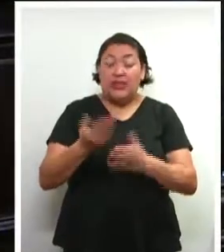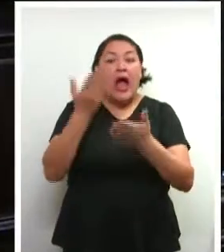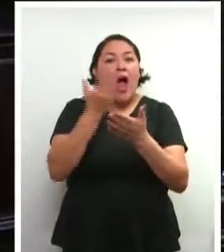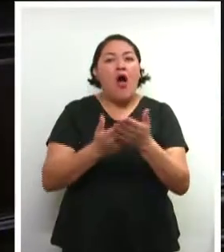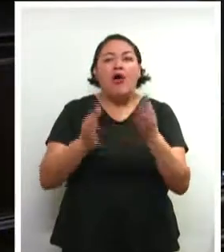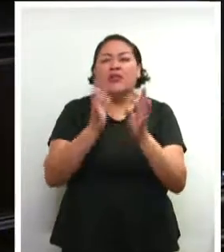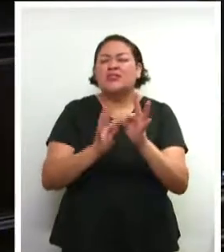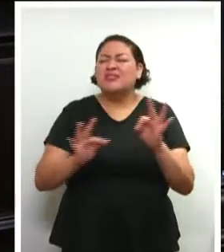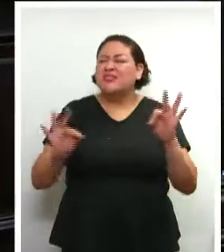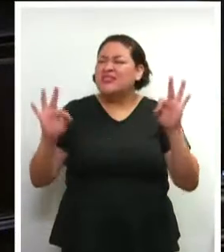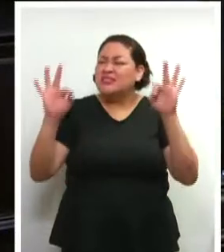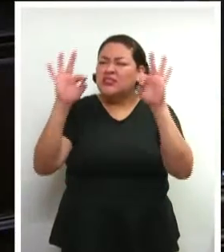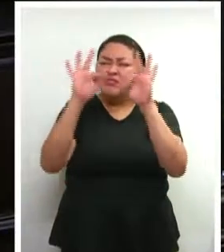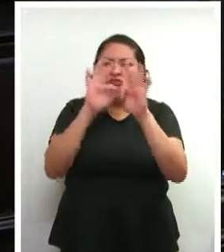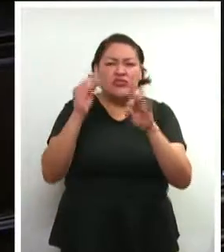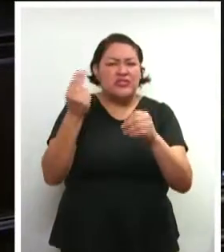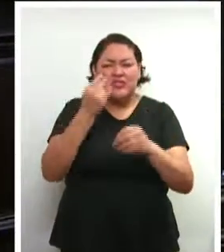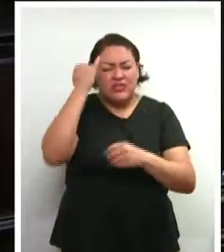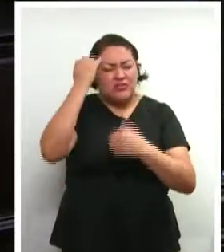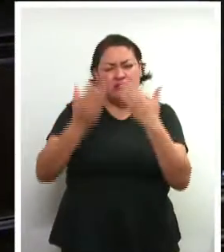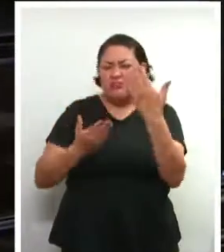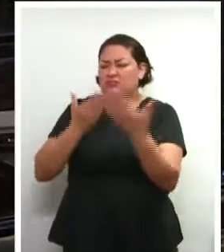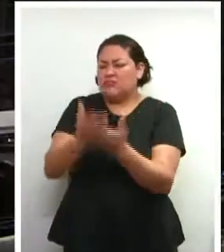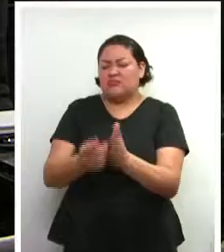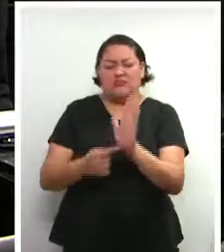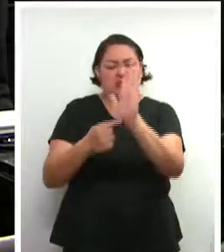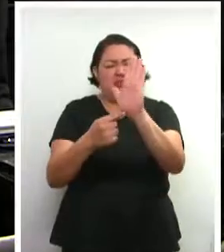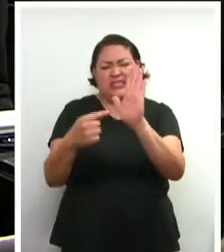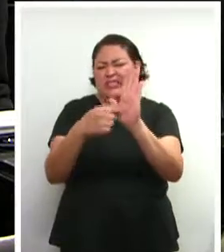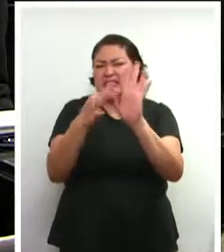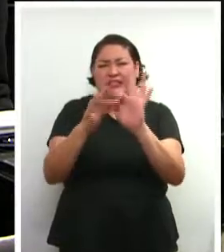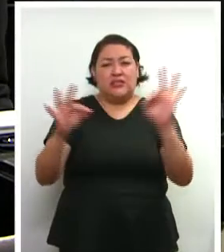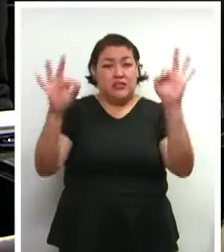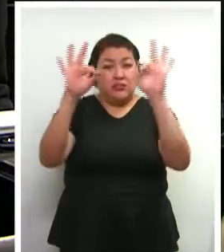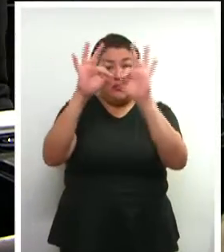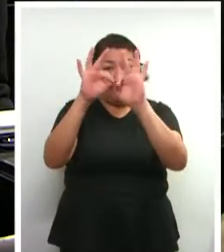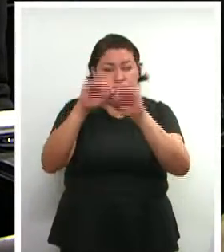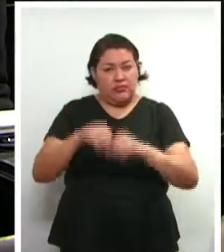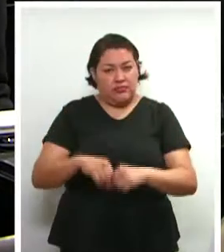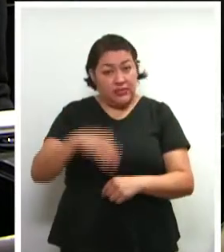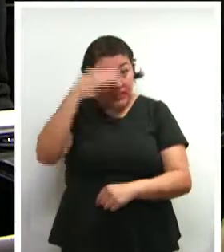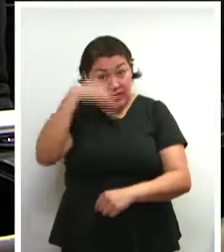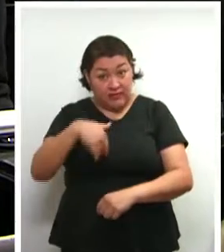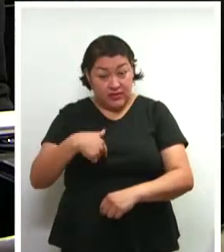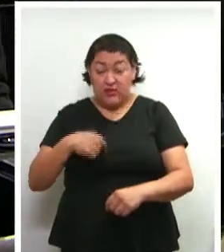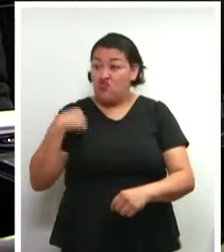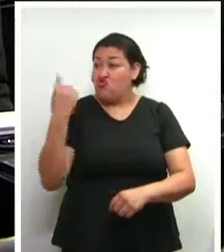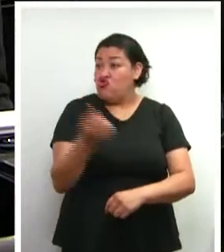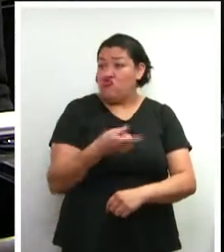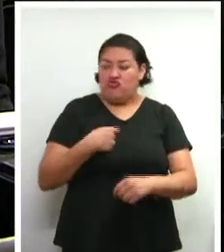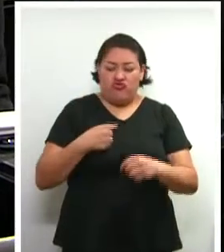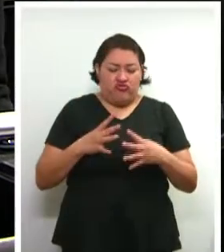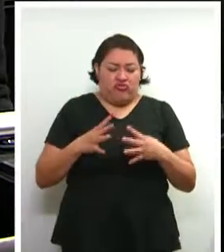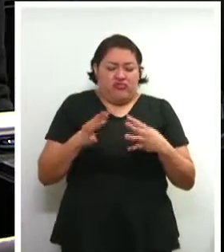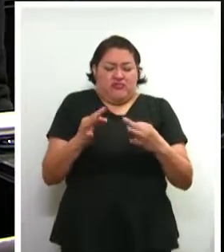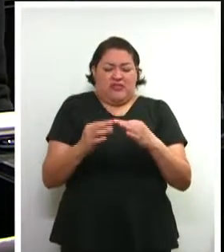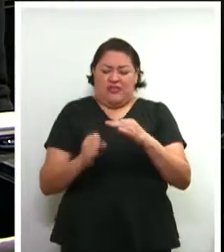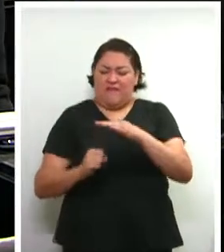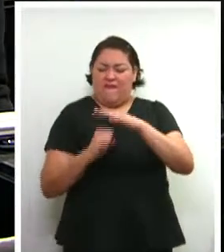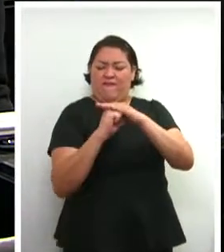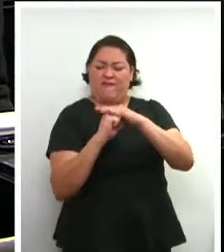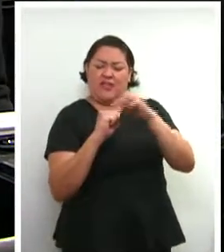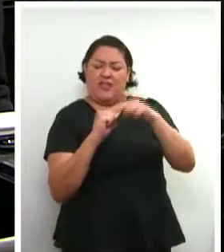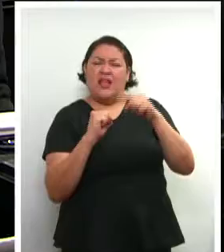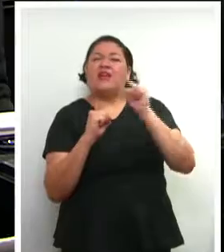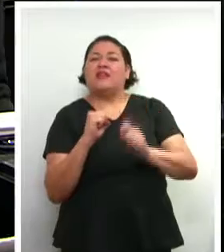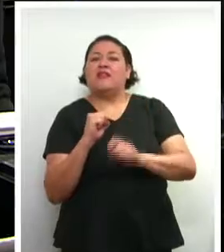imprescindible iniciativa y tarea. La familia es el sustento de nuestra sociedad, pero tal parece ser que en